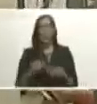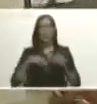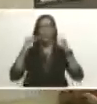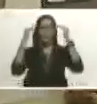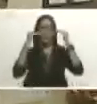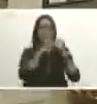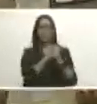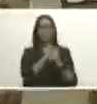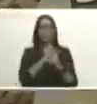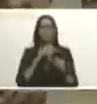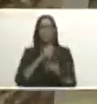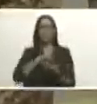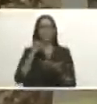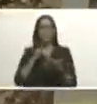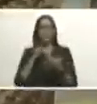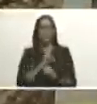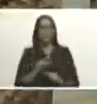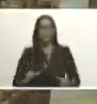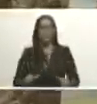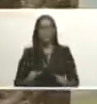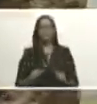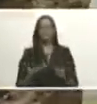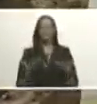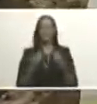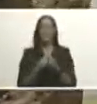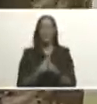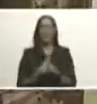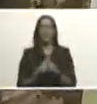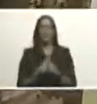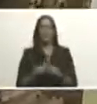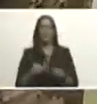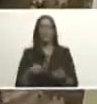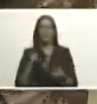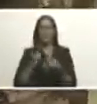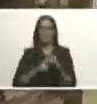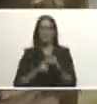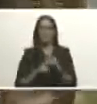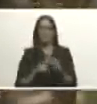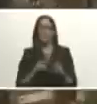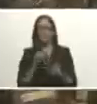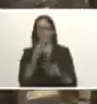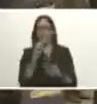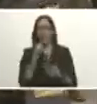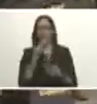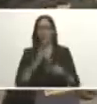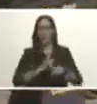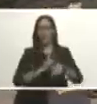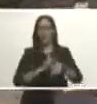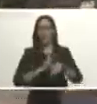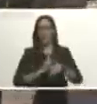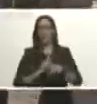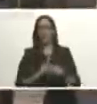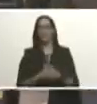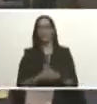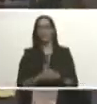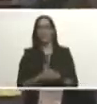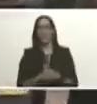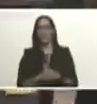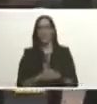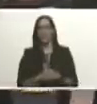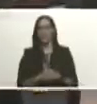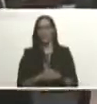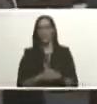Armada Nacional Bolivariana, en compañía de la ciudadana Atención. Doctora ¡Firre! Silvia Flores de Maduro, primera combatiente de la